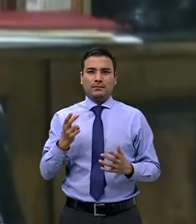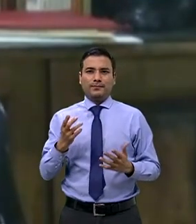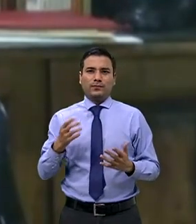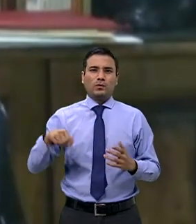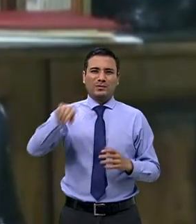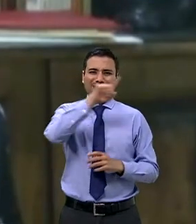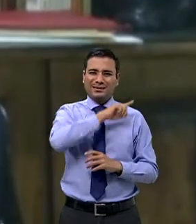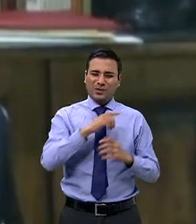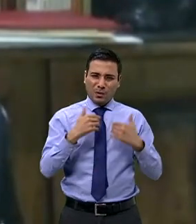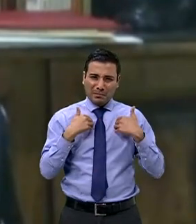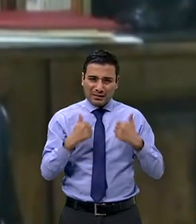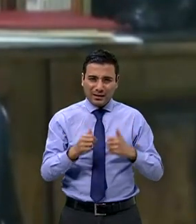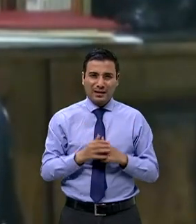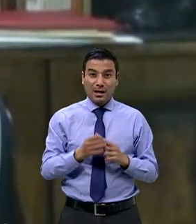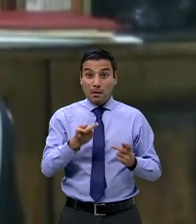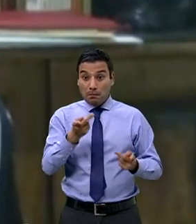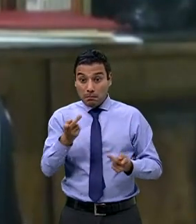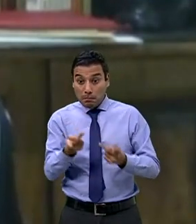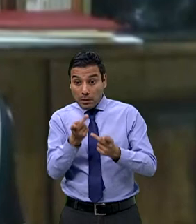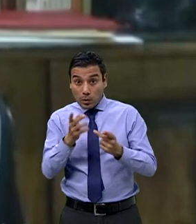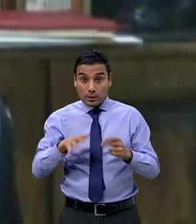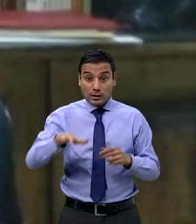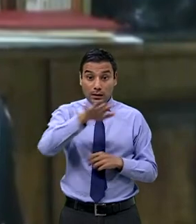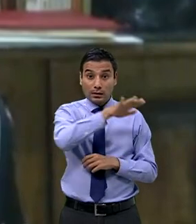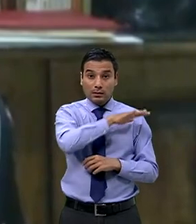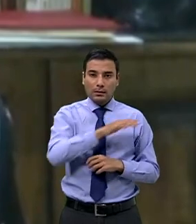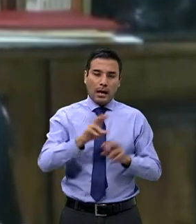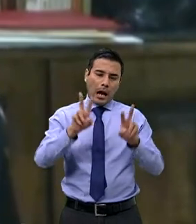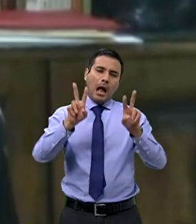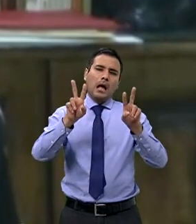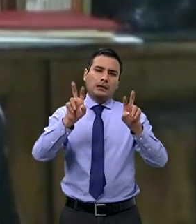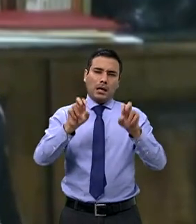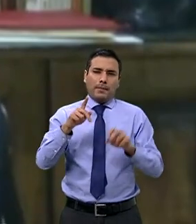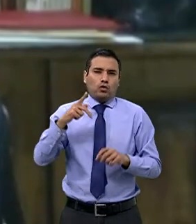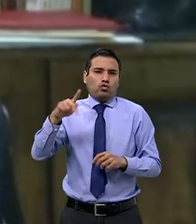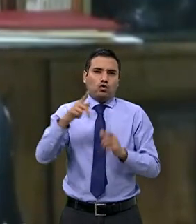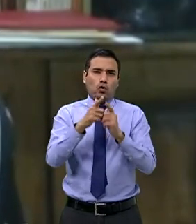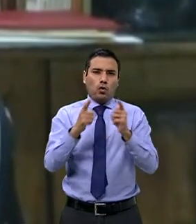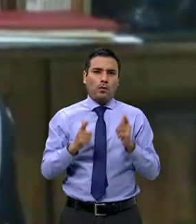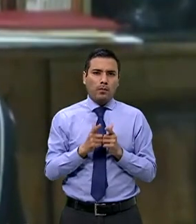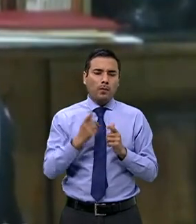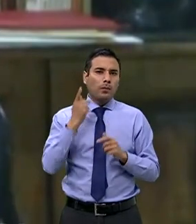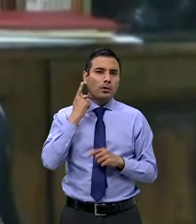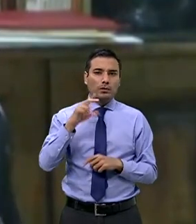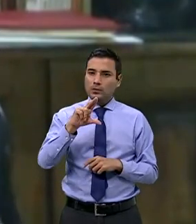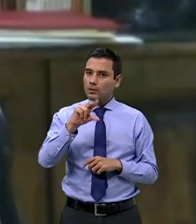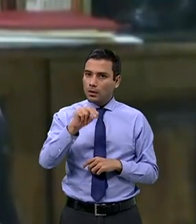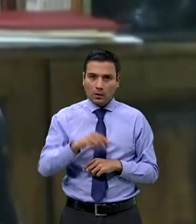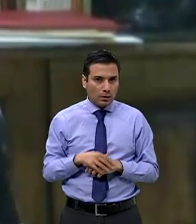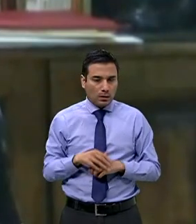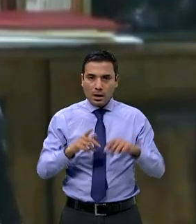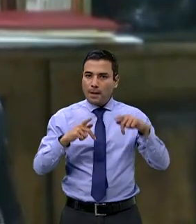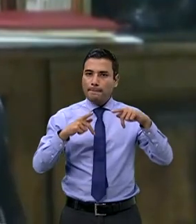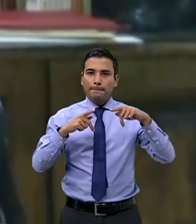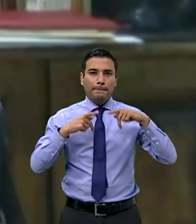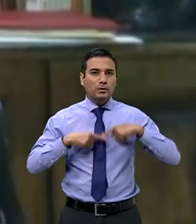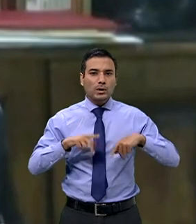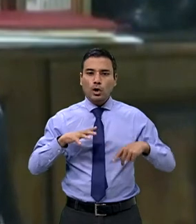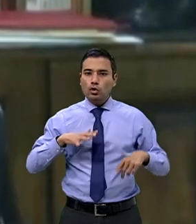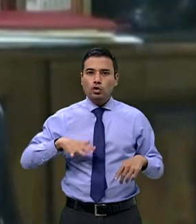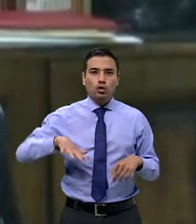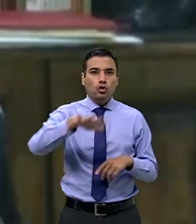políticos las consultas ciudadanas y estos procesos de democracia directa son de la ciudadanía el llamado es que